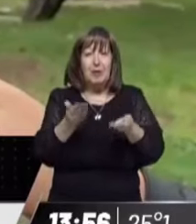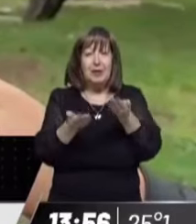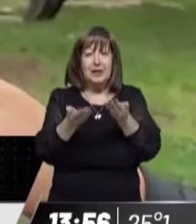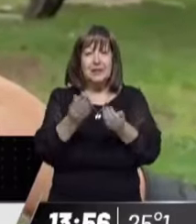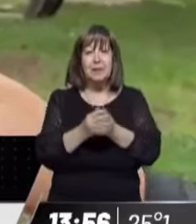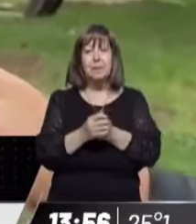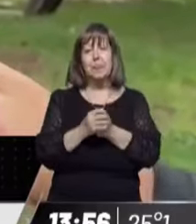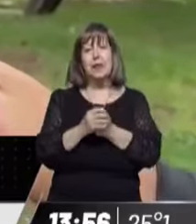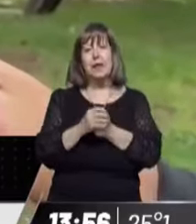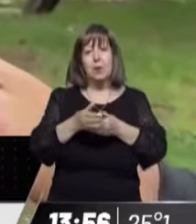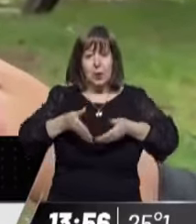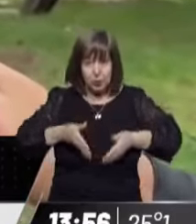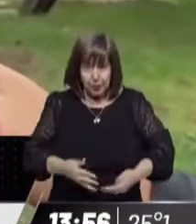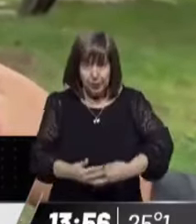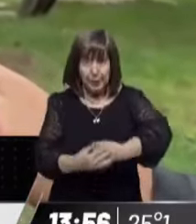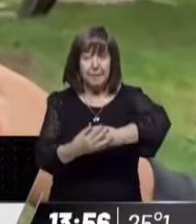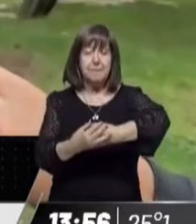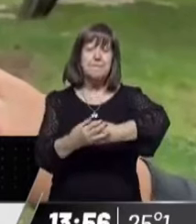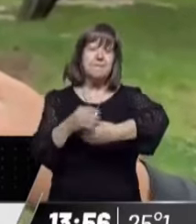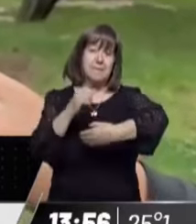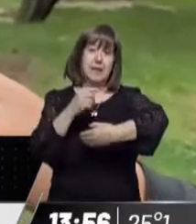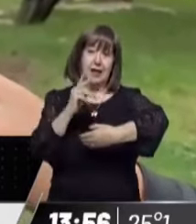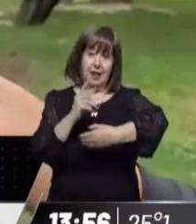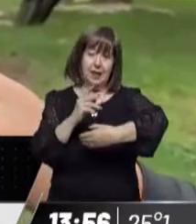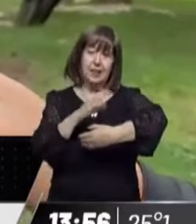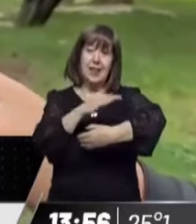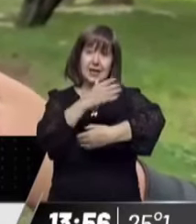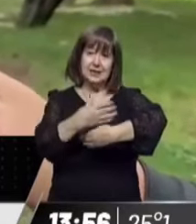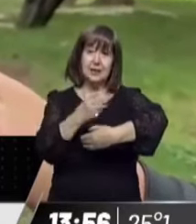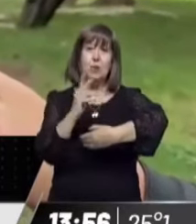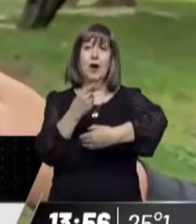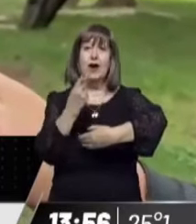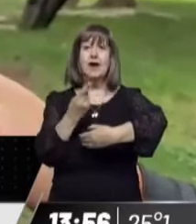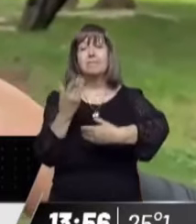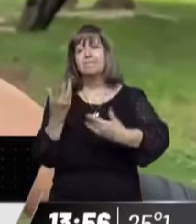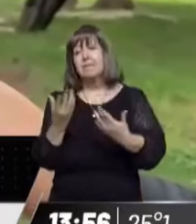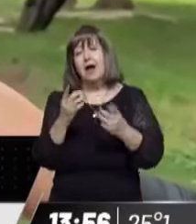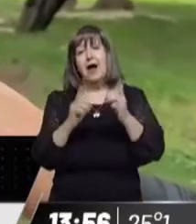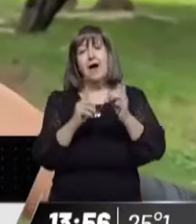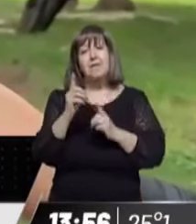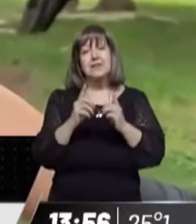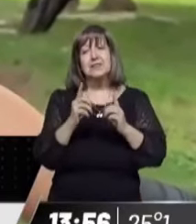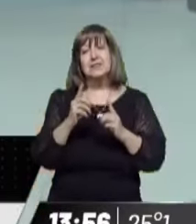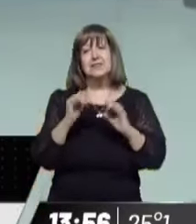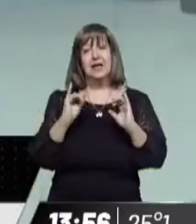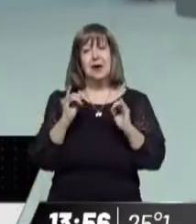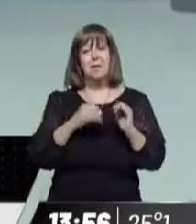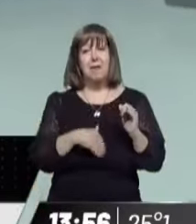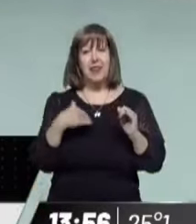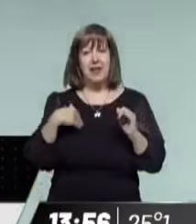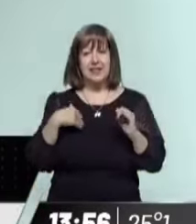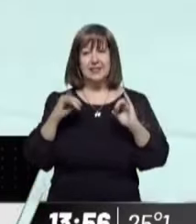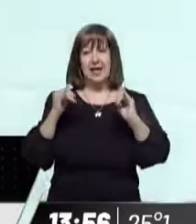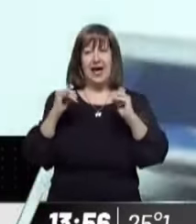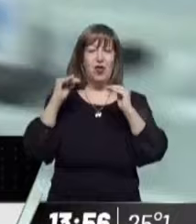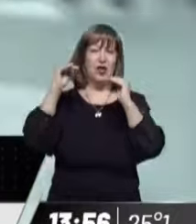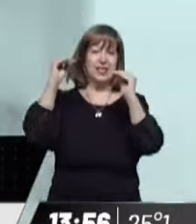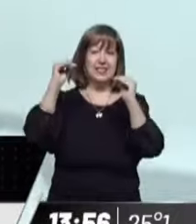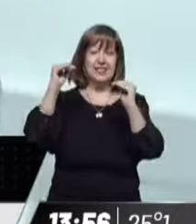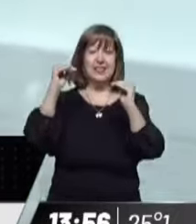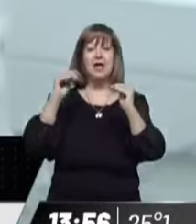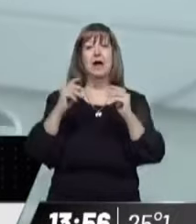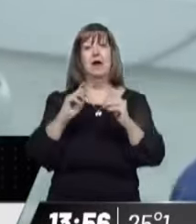a la mortalidad infantil, cuando uno analiza esa estadística, también en las mamás adolescentes siempre es un poquito más